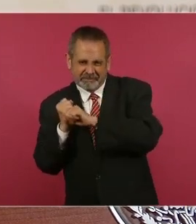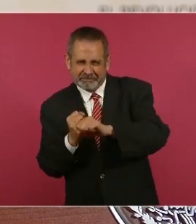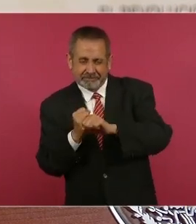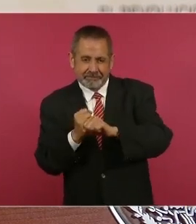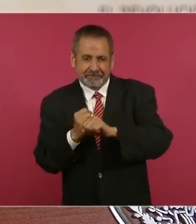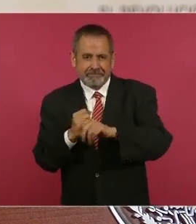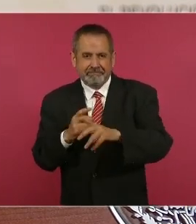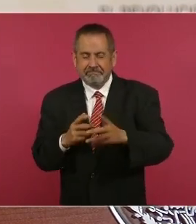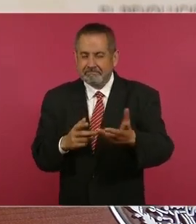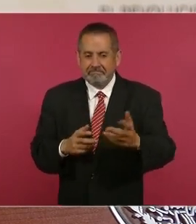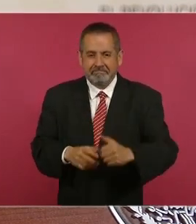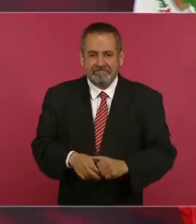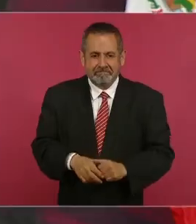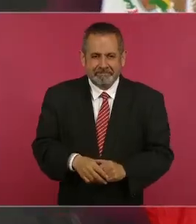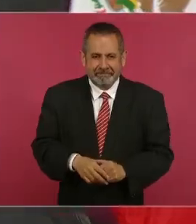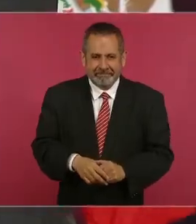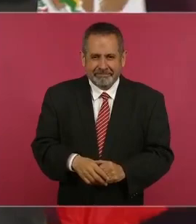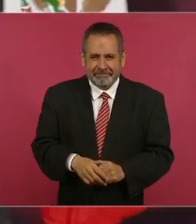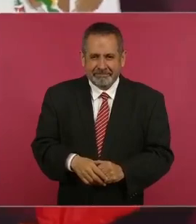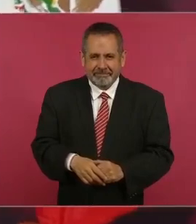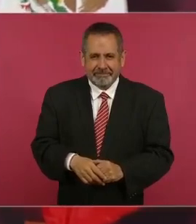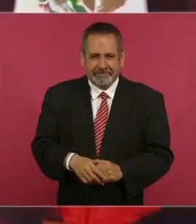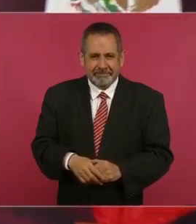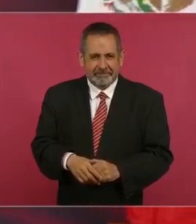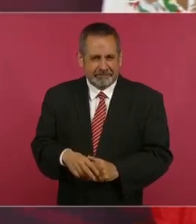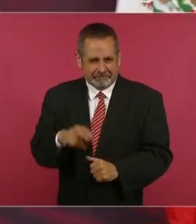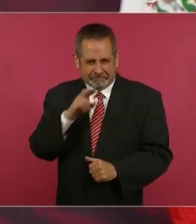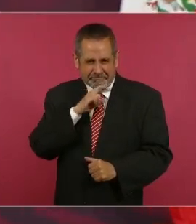la ve uno así, y hay que